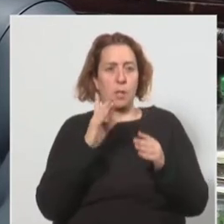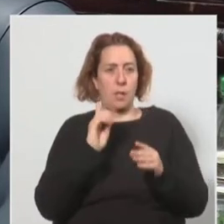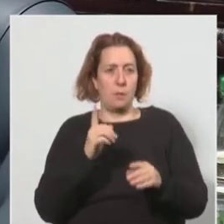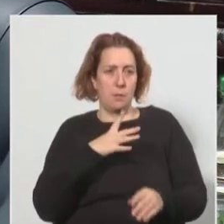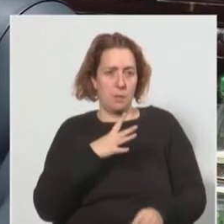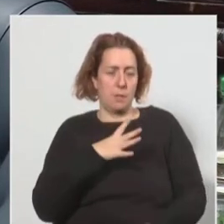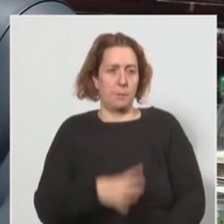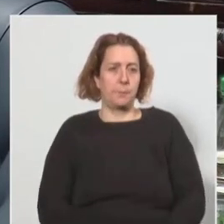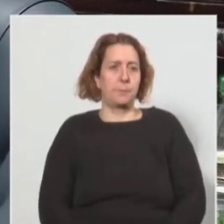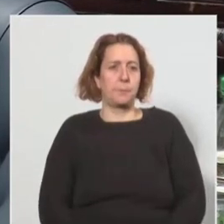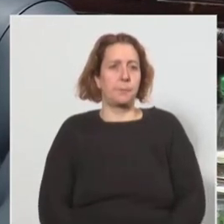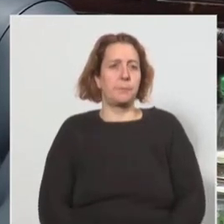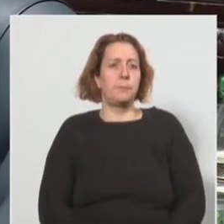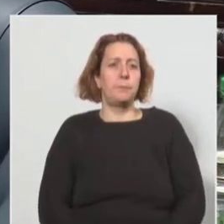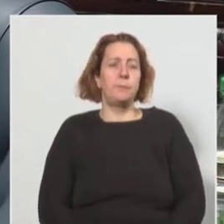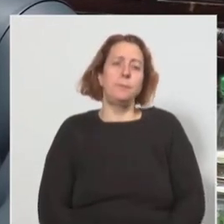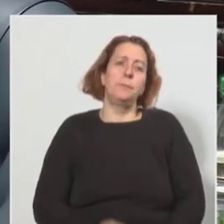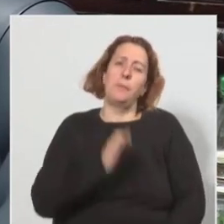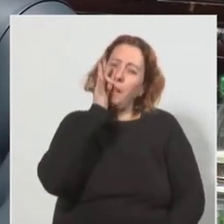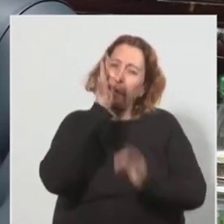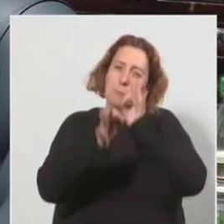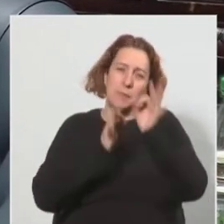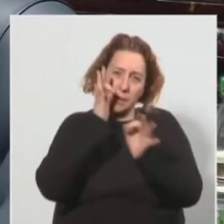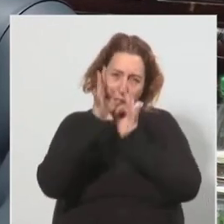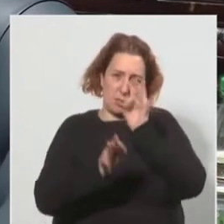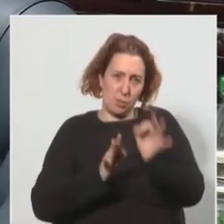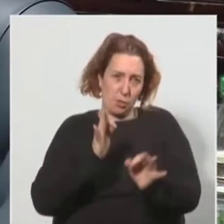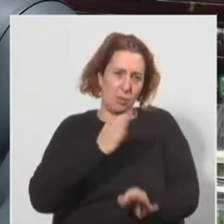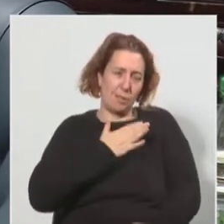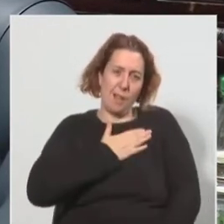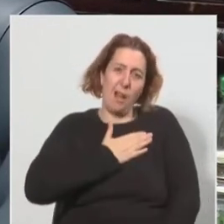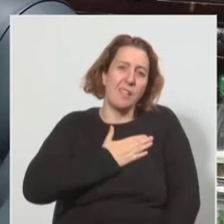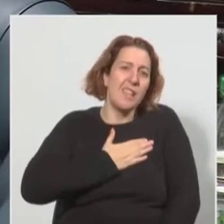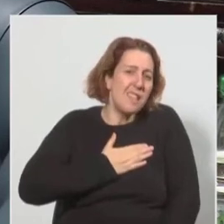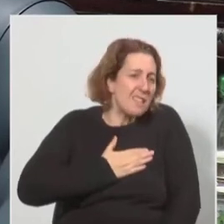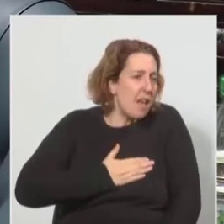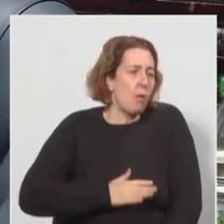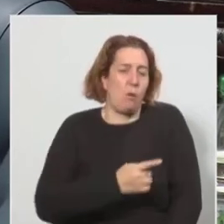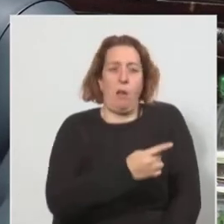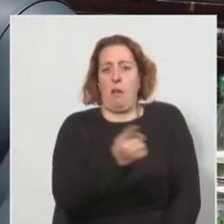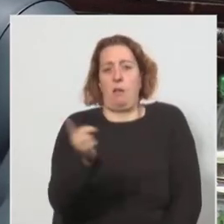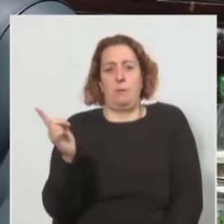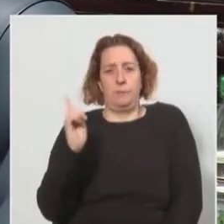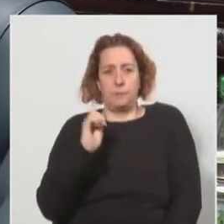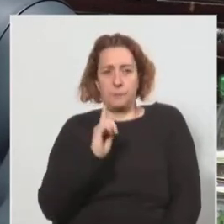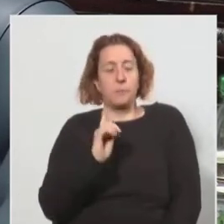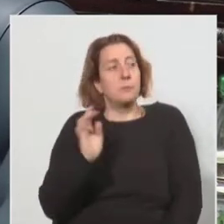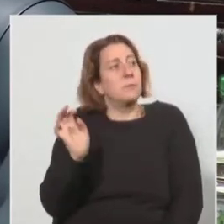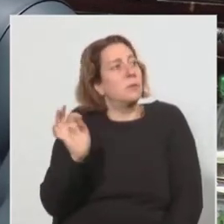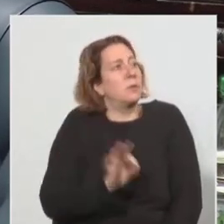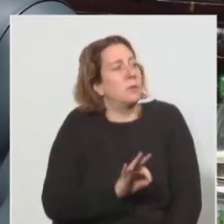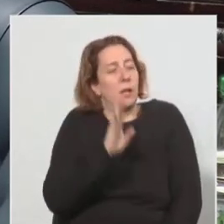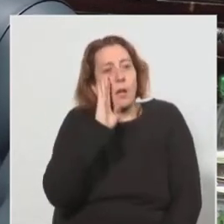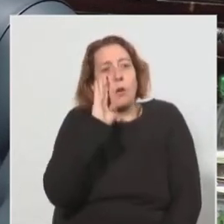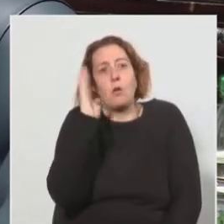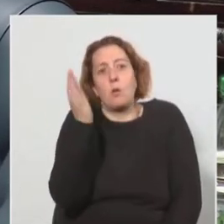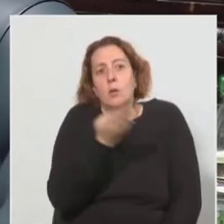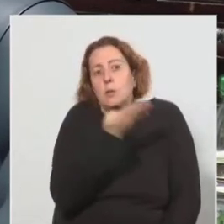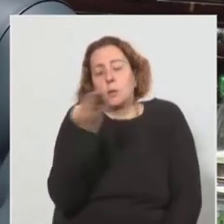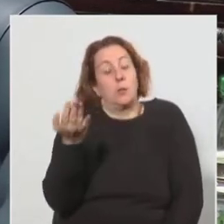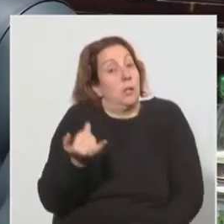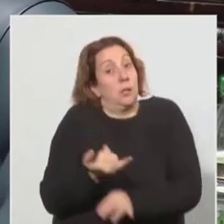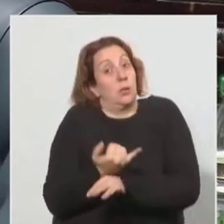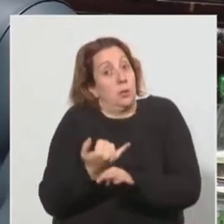hacer. Que den una explicación tranquilizadora o al menos reconozcan que se